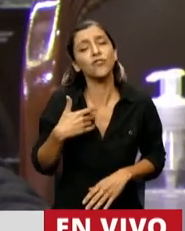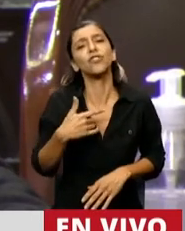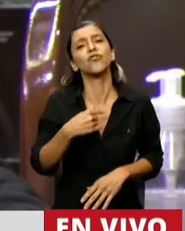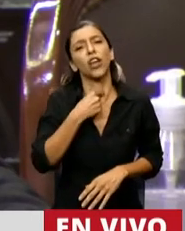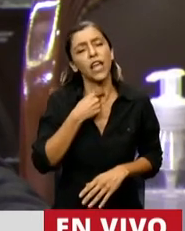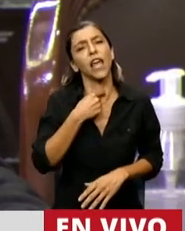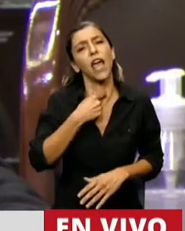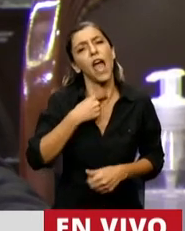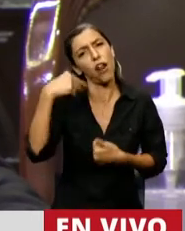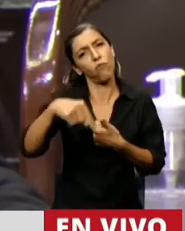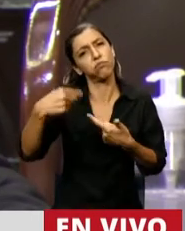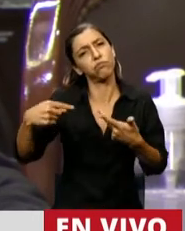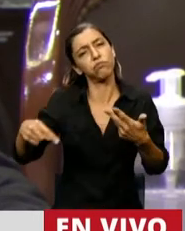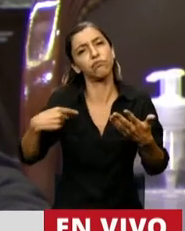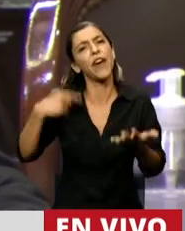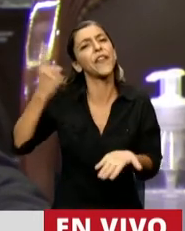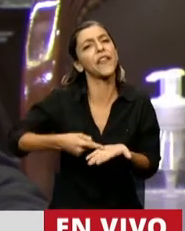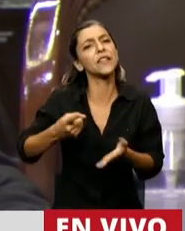enumerar, presidente.